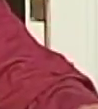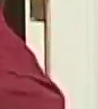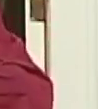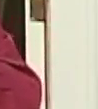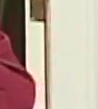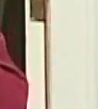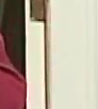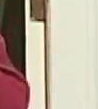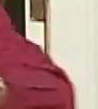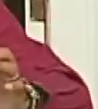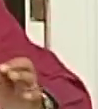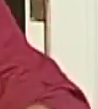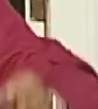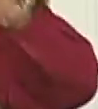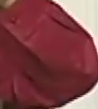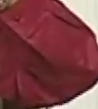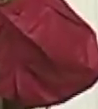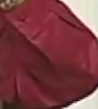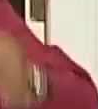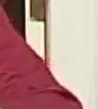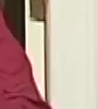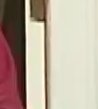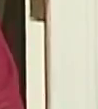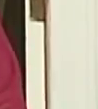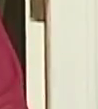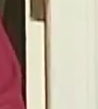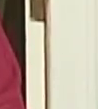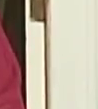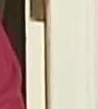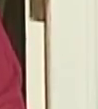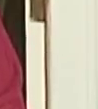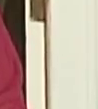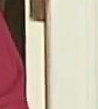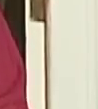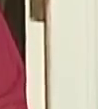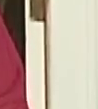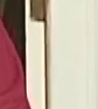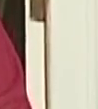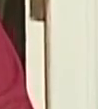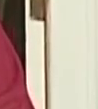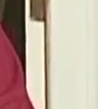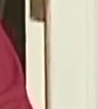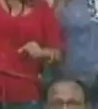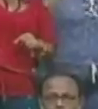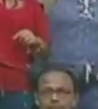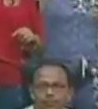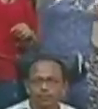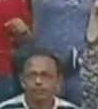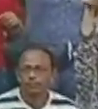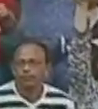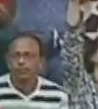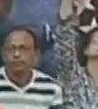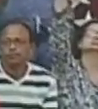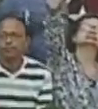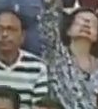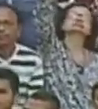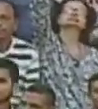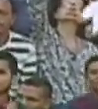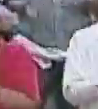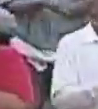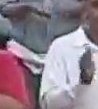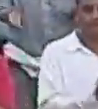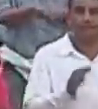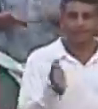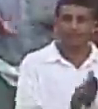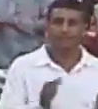y lo voto de la revolución, lo voto del gobierno. Queda prohibido los desalojos. Ya basta ya, carajo.